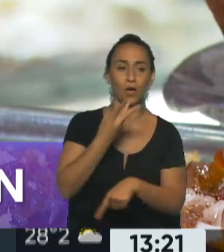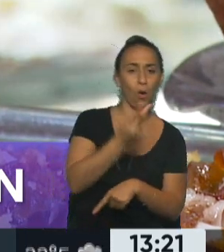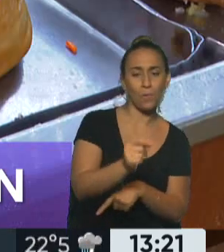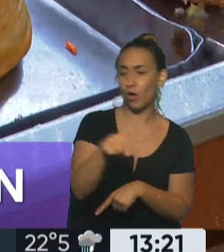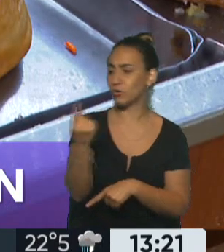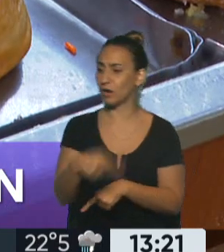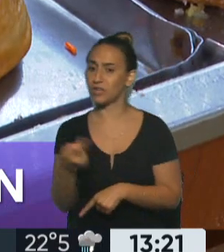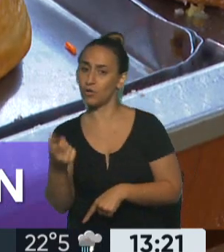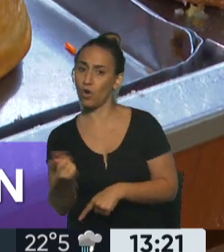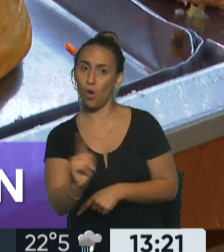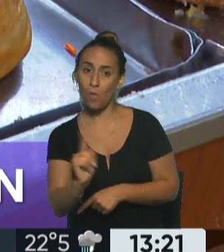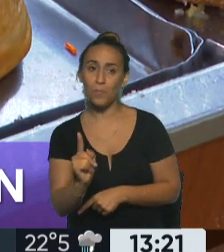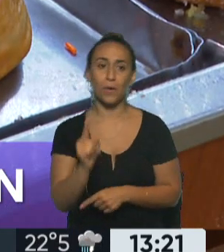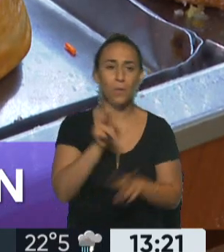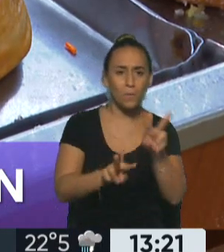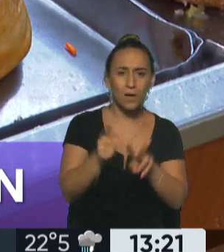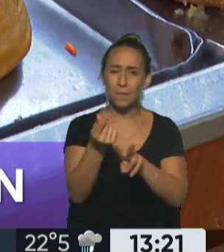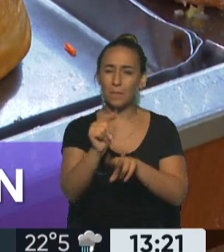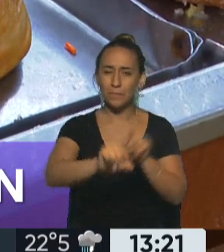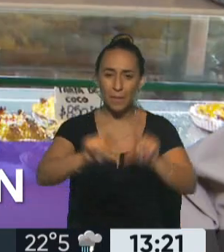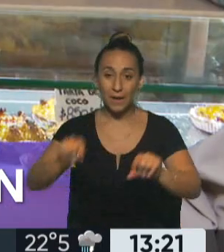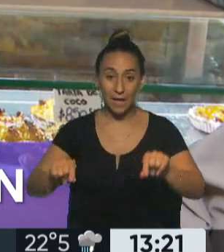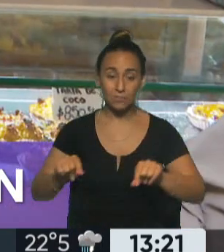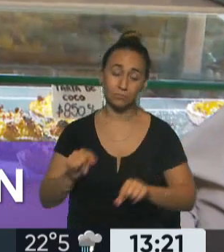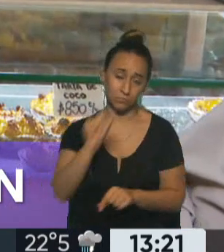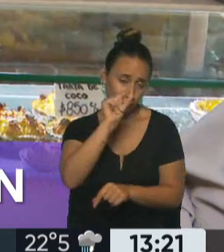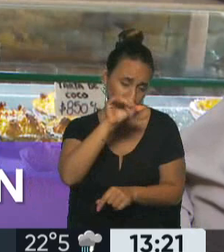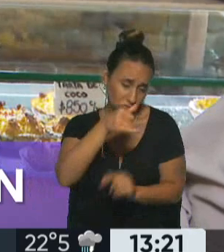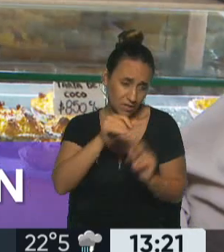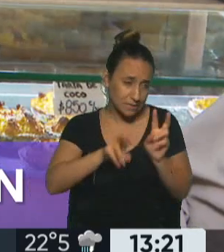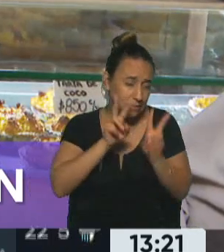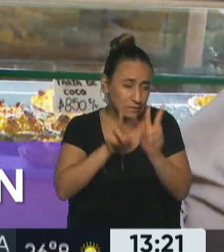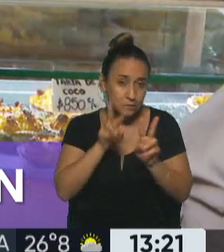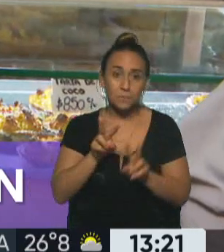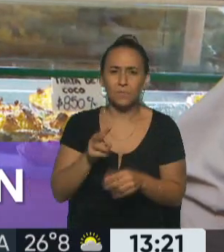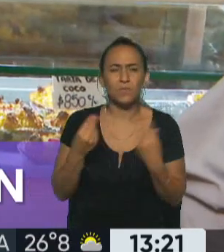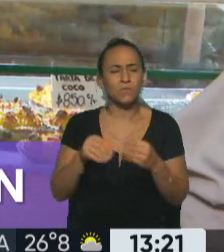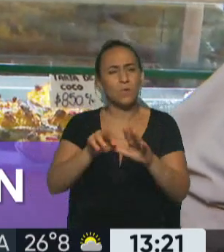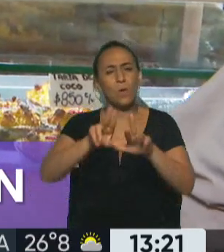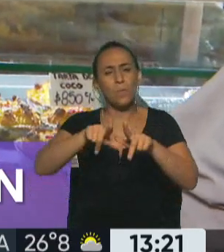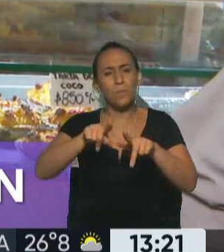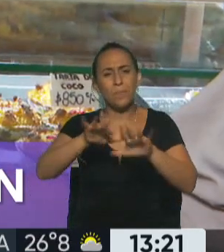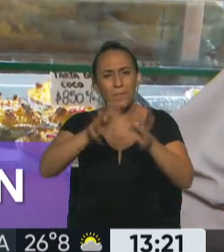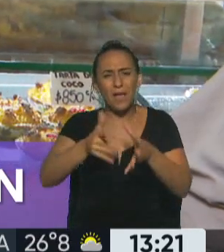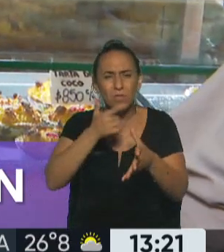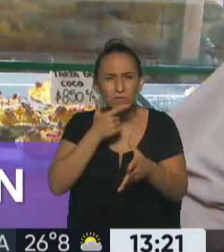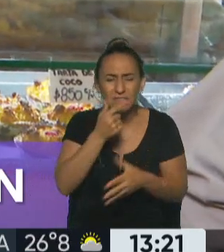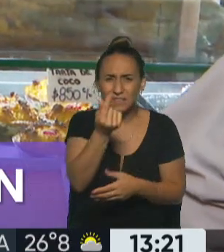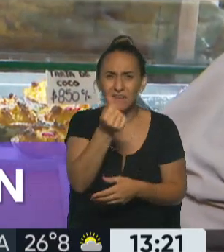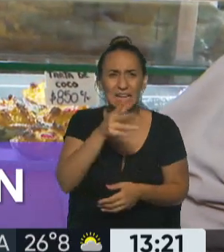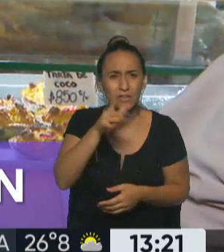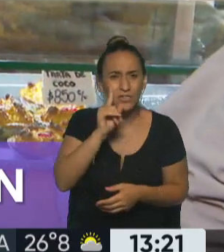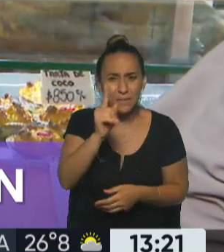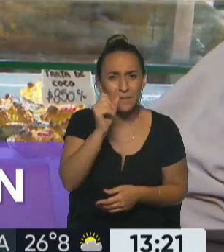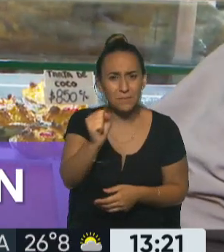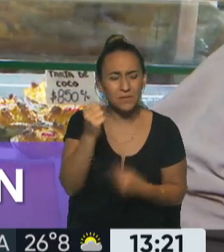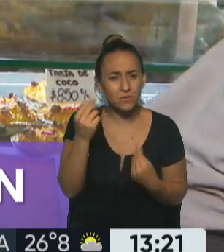caminar un poco más para buscar precios Sí la verdad que sí cómo puede ser que un pan dulce cueste 14000 pesos quién tiene 14000